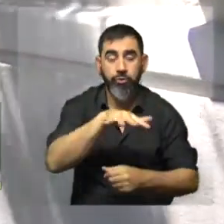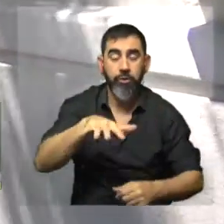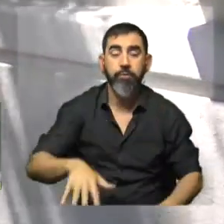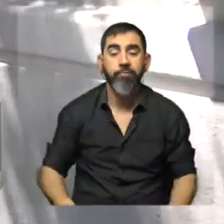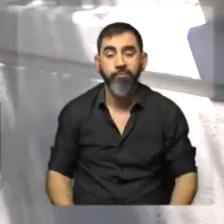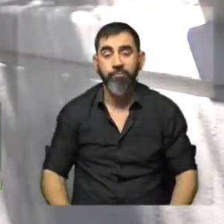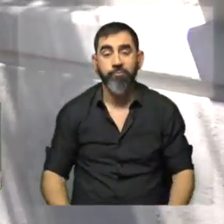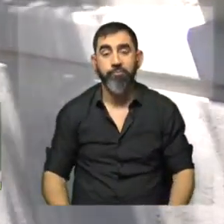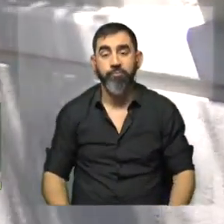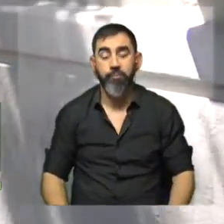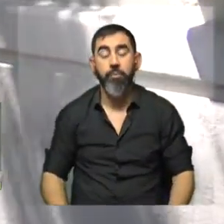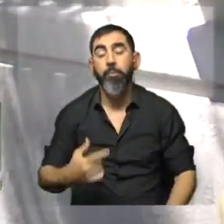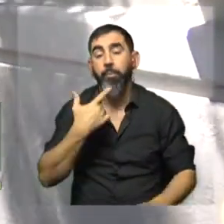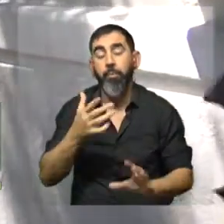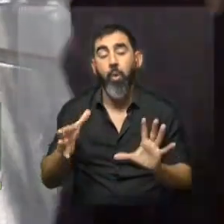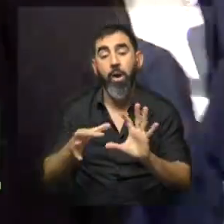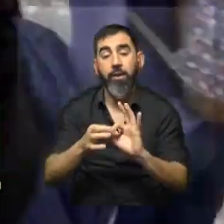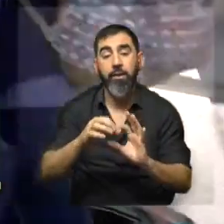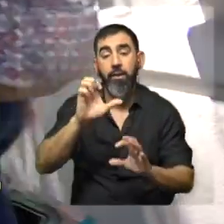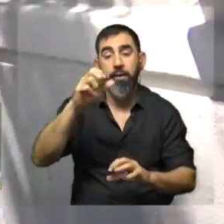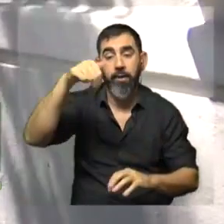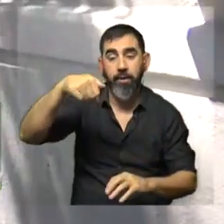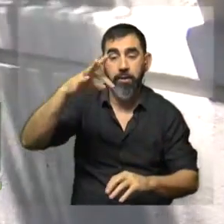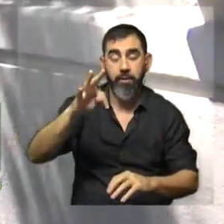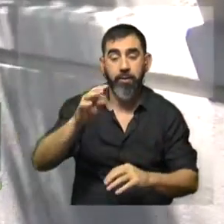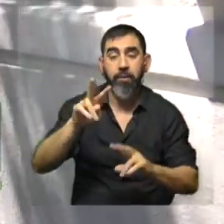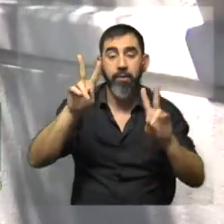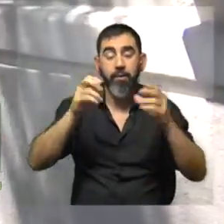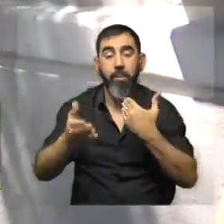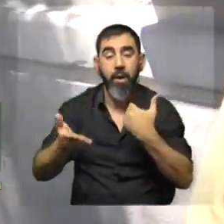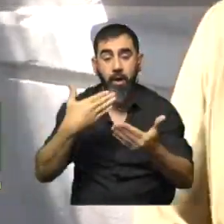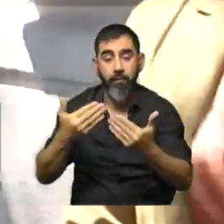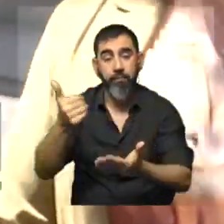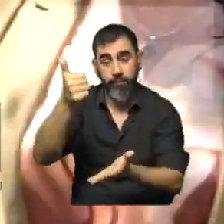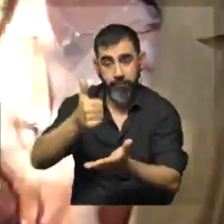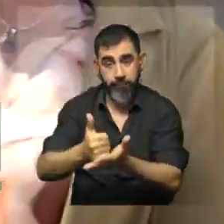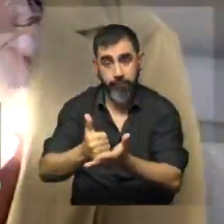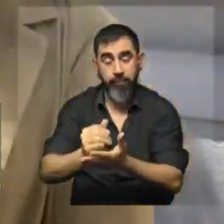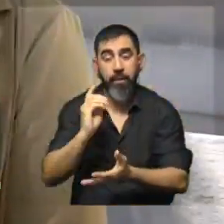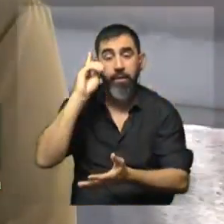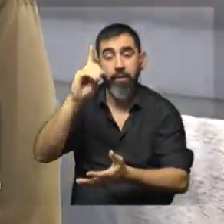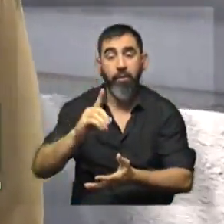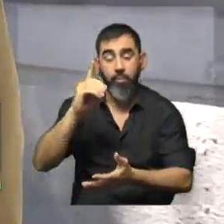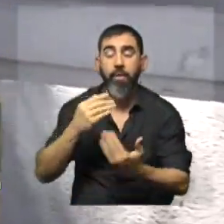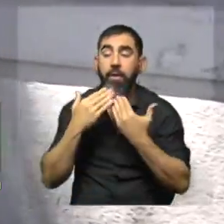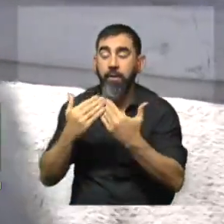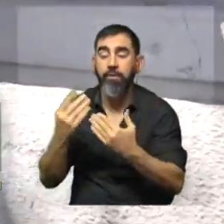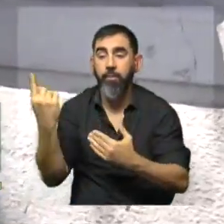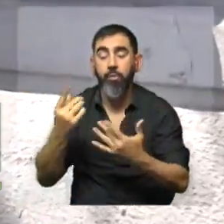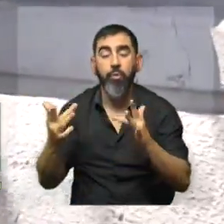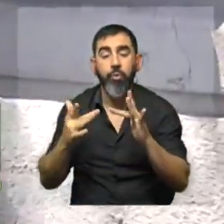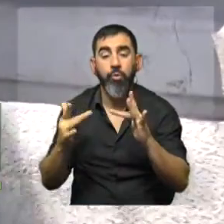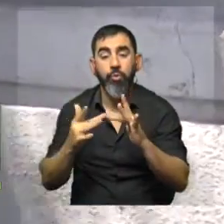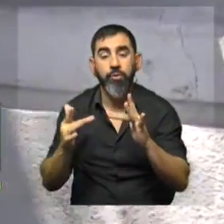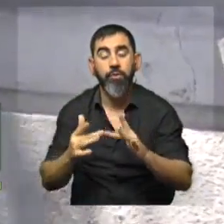caso con la Alianza ENT. Para hablar de este tema estamos precisamente con la diputada, a quien agradecemos en estos minutos